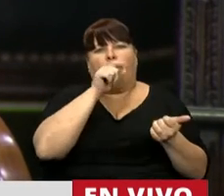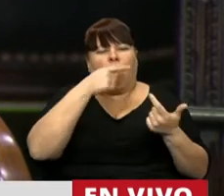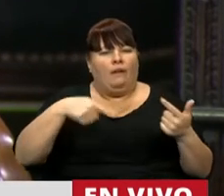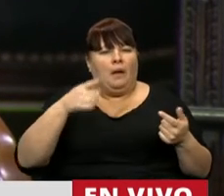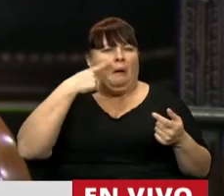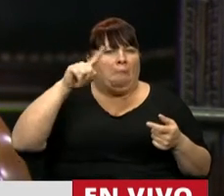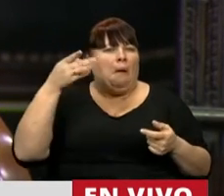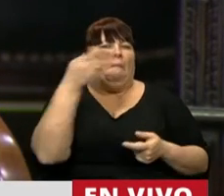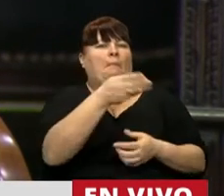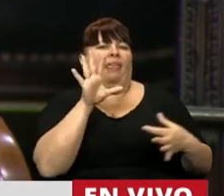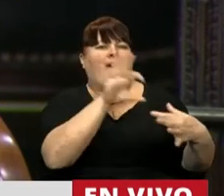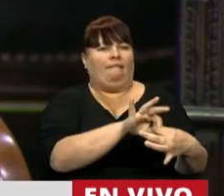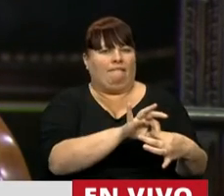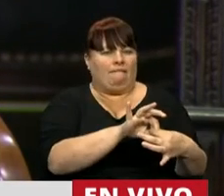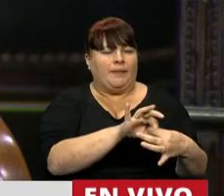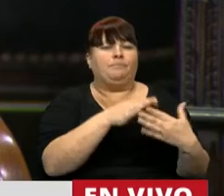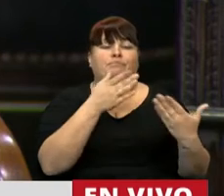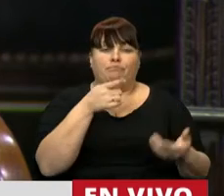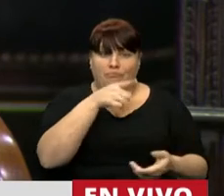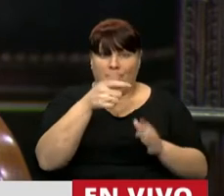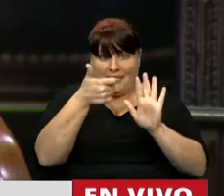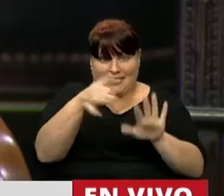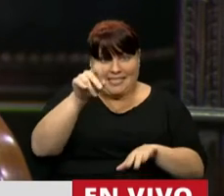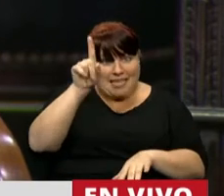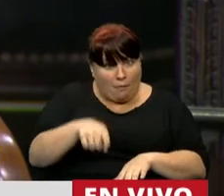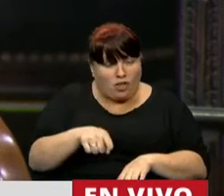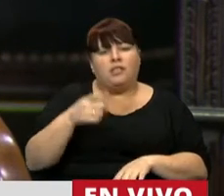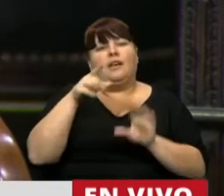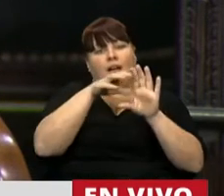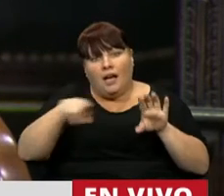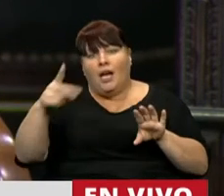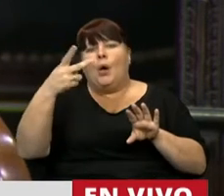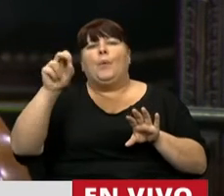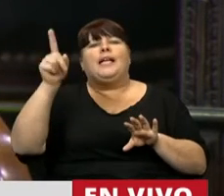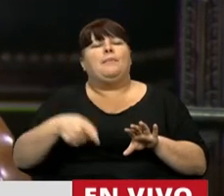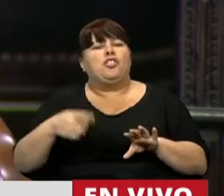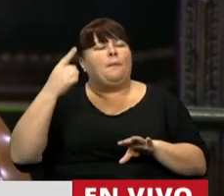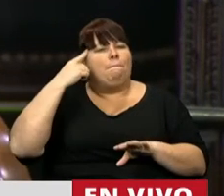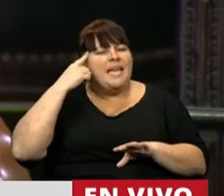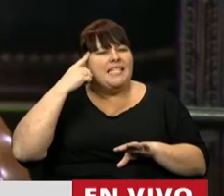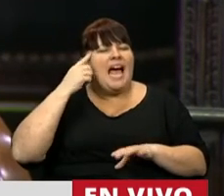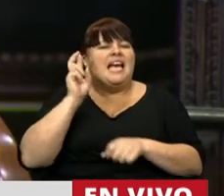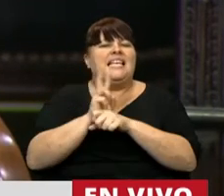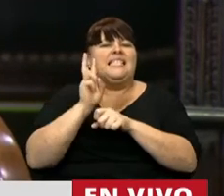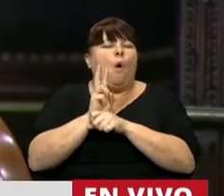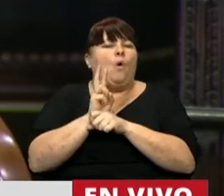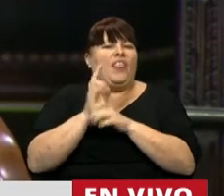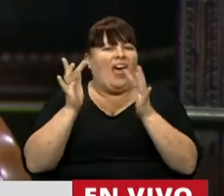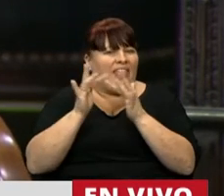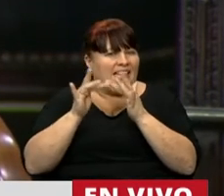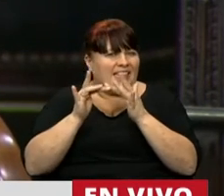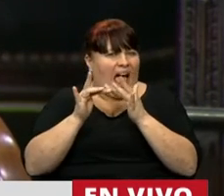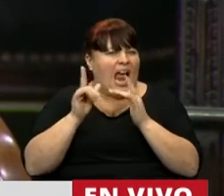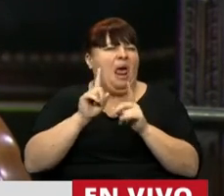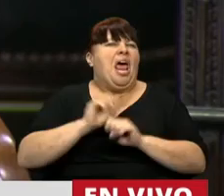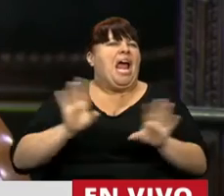de desconocidos. Pero de ese 60, el 20% considera que la seguridad digital no es